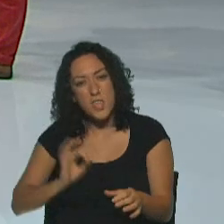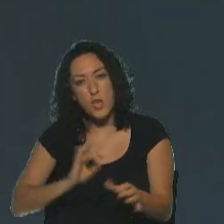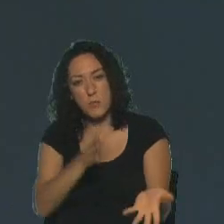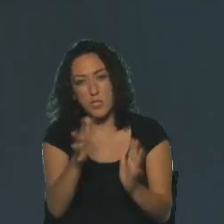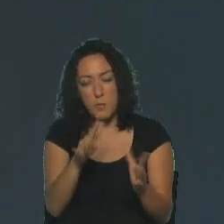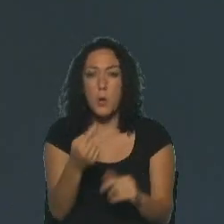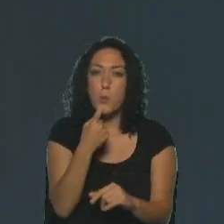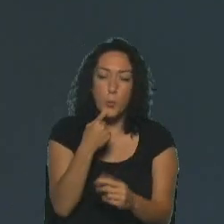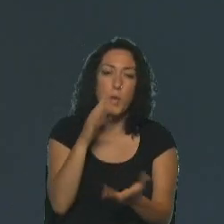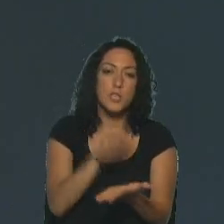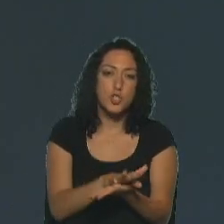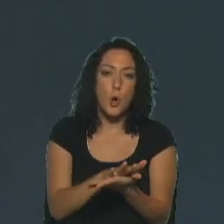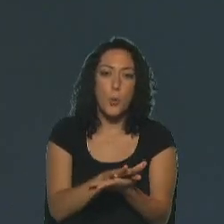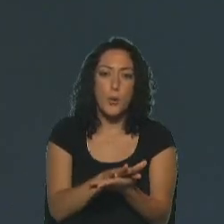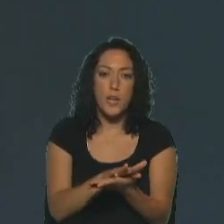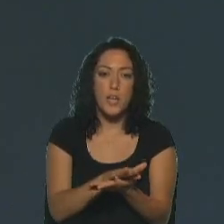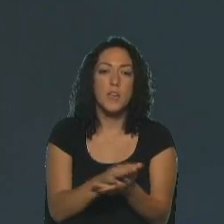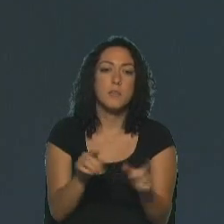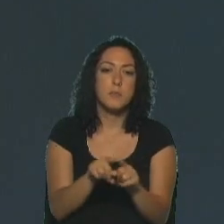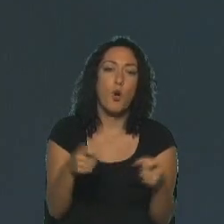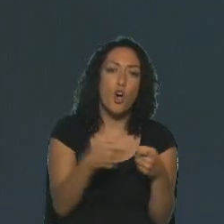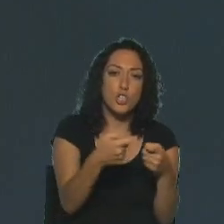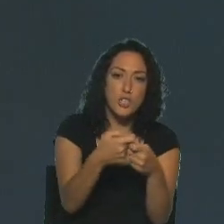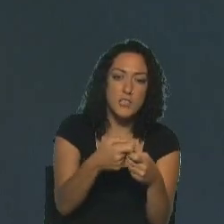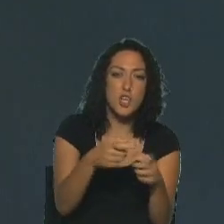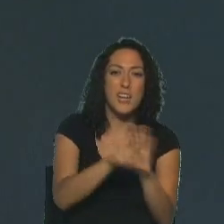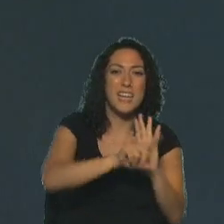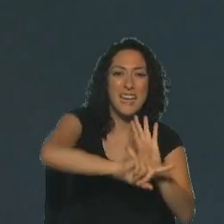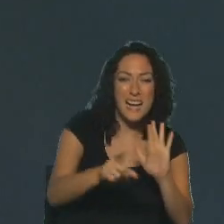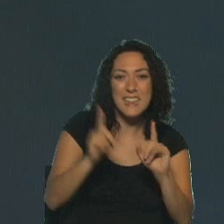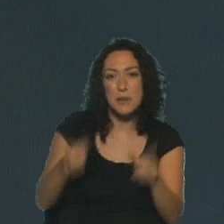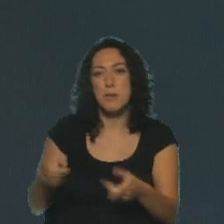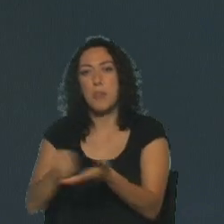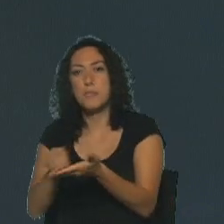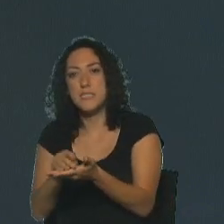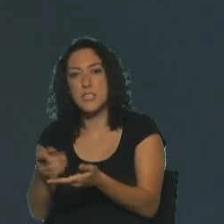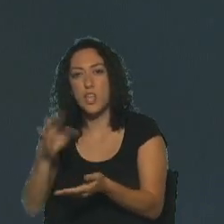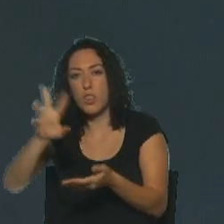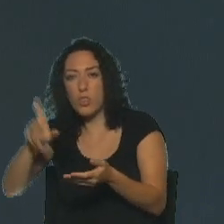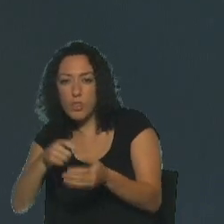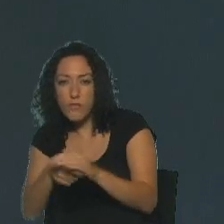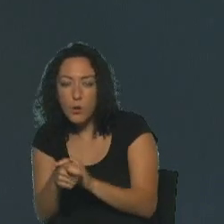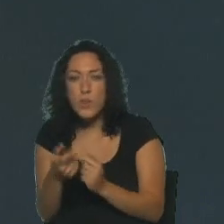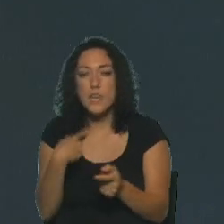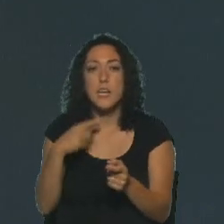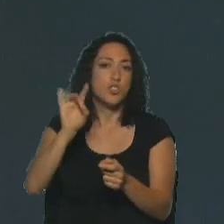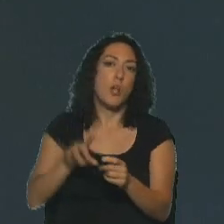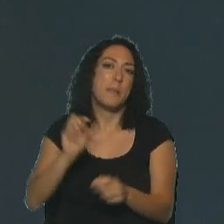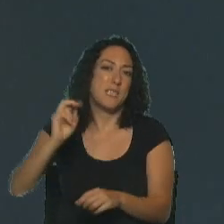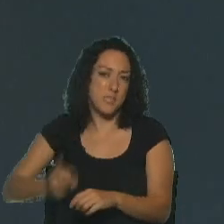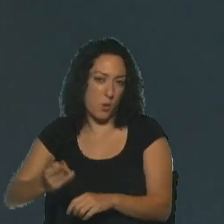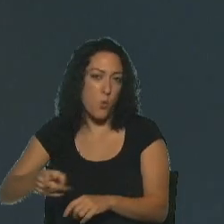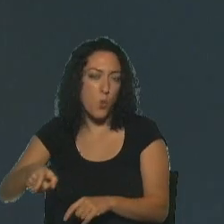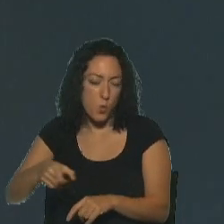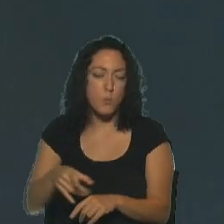dada sobre si le iban a aplicar las dos figuras, asociación ilícita y administración fraudulenta. Solamente dejaron la administración fraudulenta.